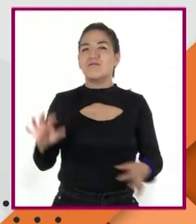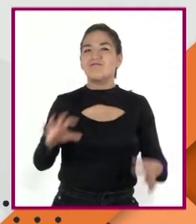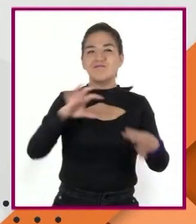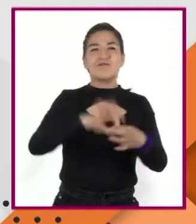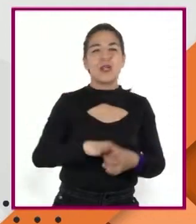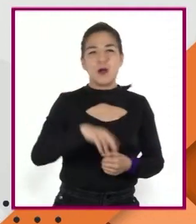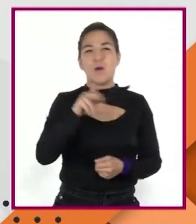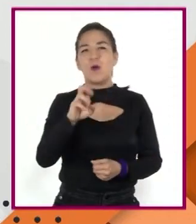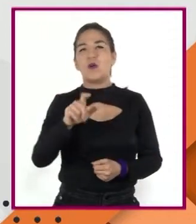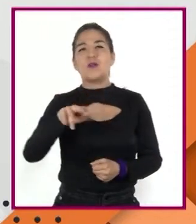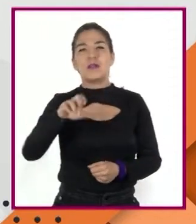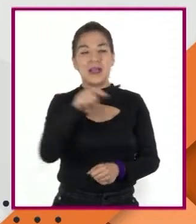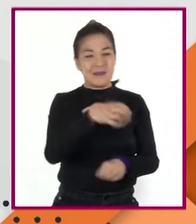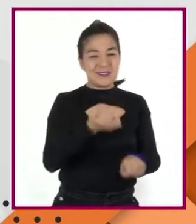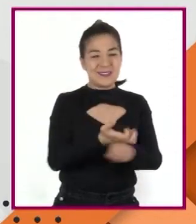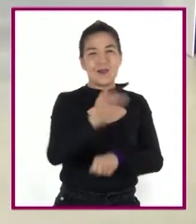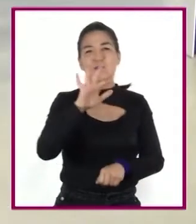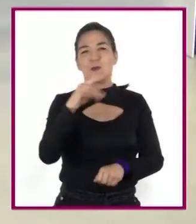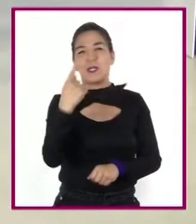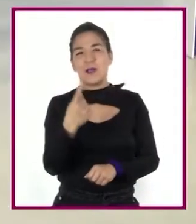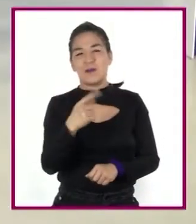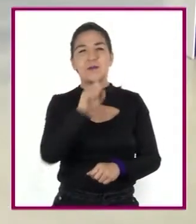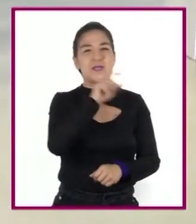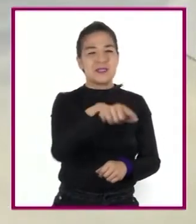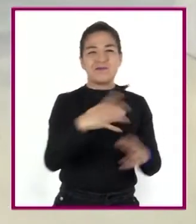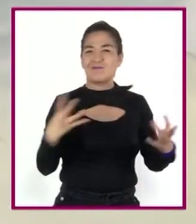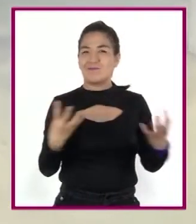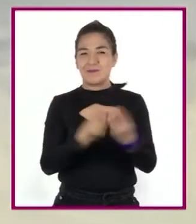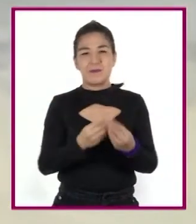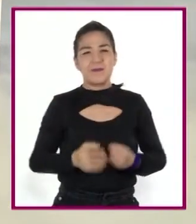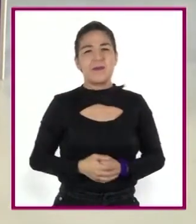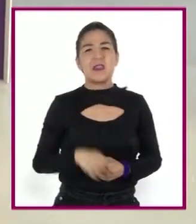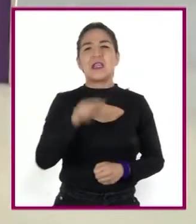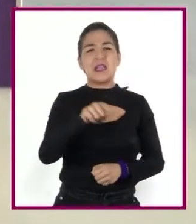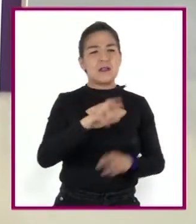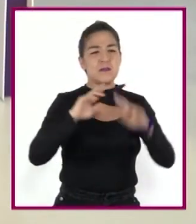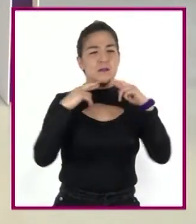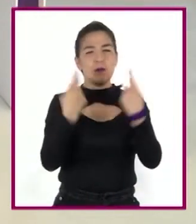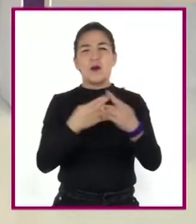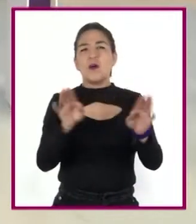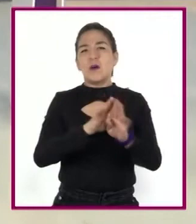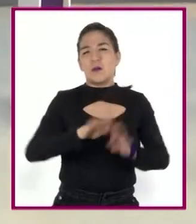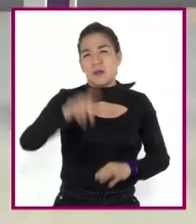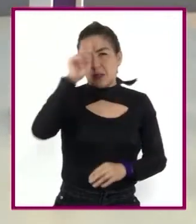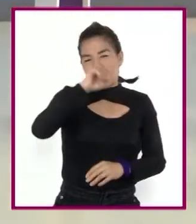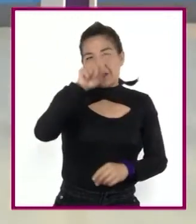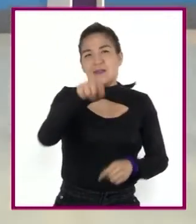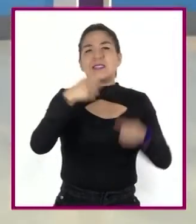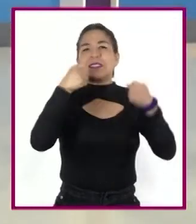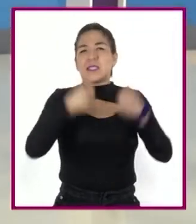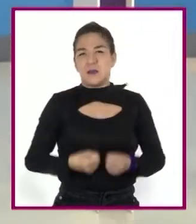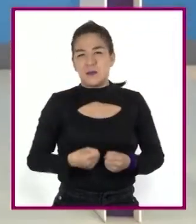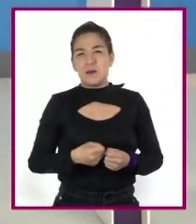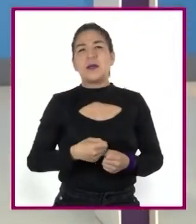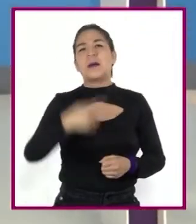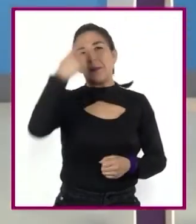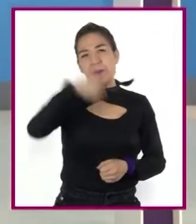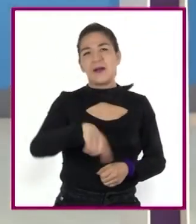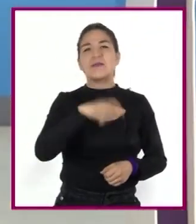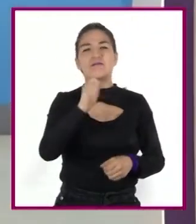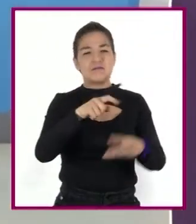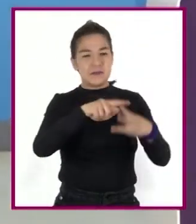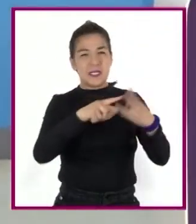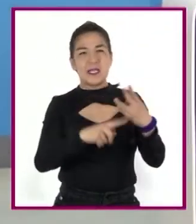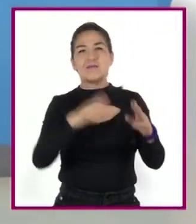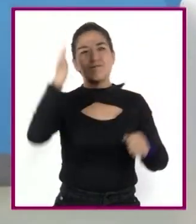Estado 51 que la suscribía. En esa reunión se formó el Consejo de Seguridad, formado por las 3